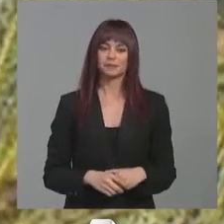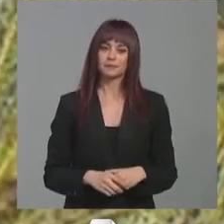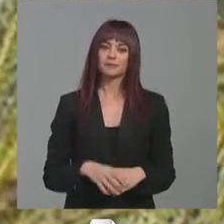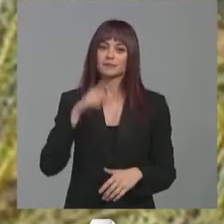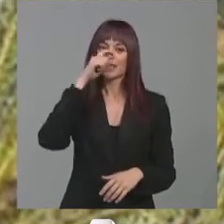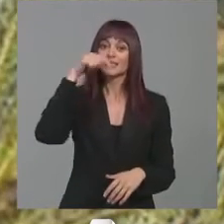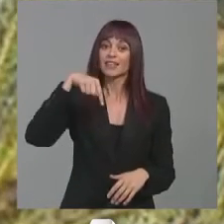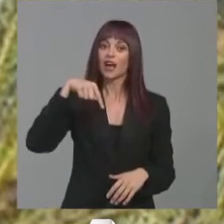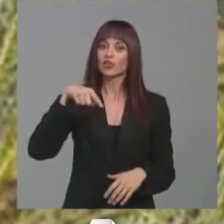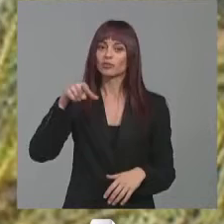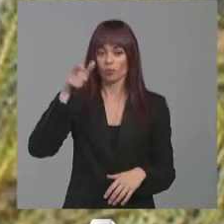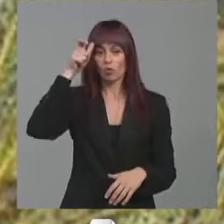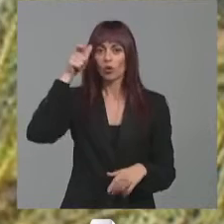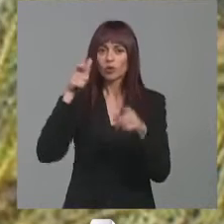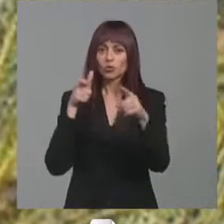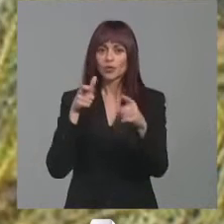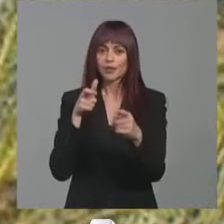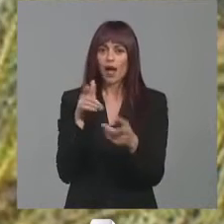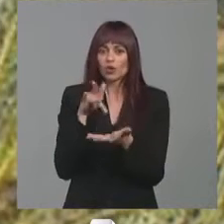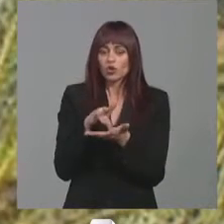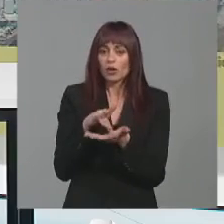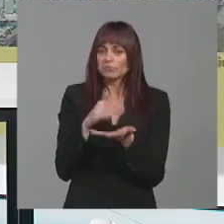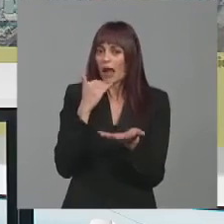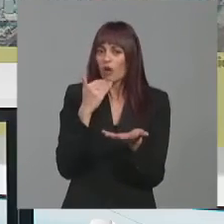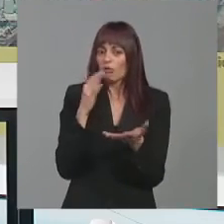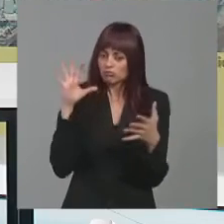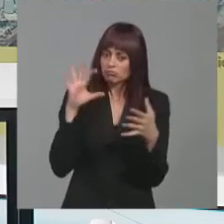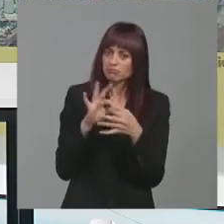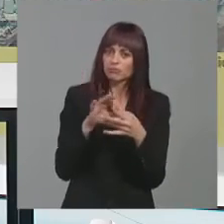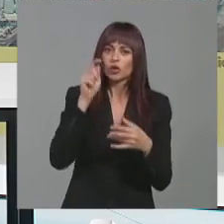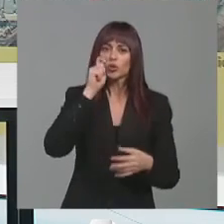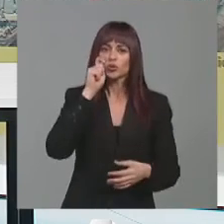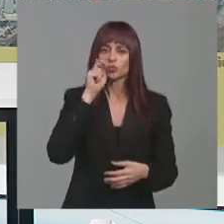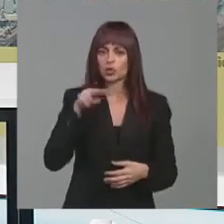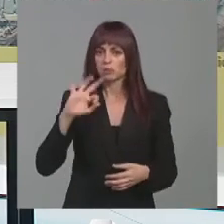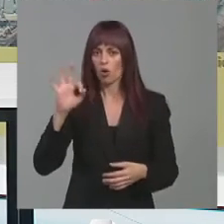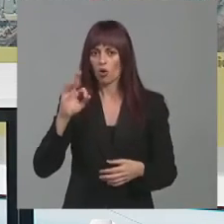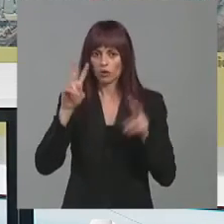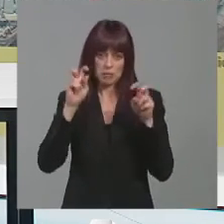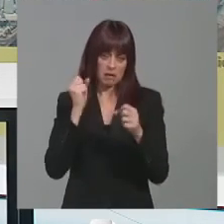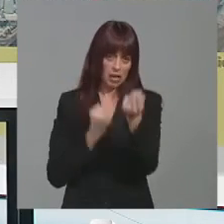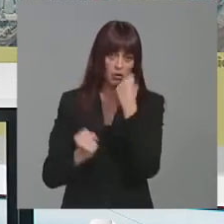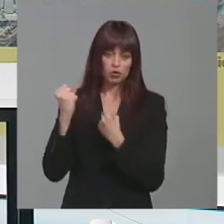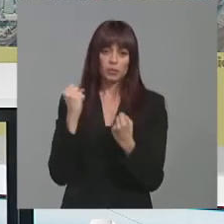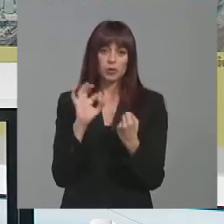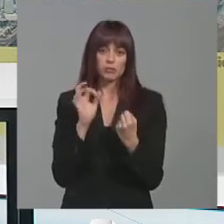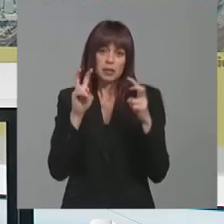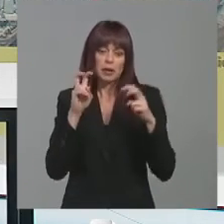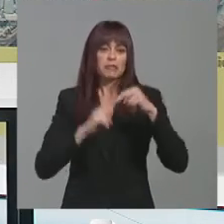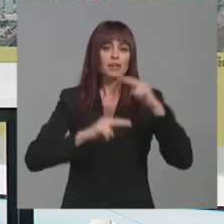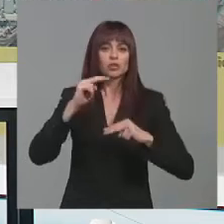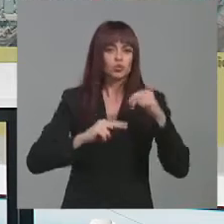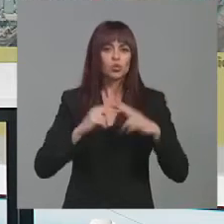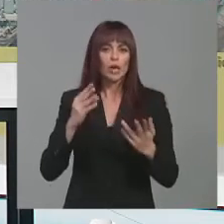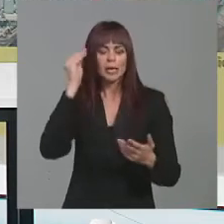este año en su municipio que todavía no ha ocurrido e que tenga que ver con el turismo o el tirón económico o infraestructuras que